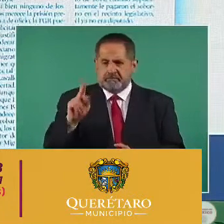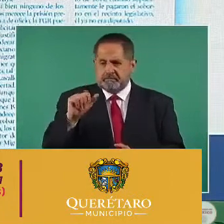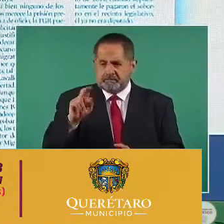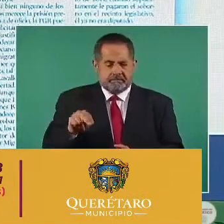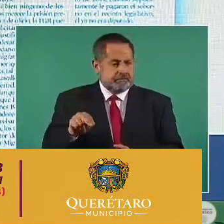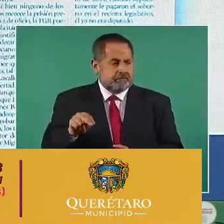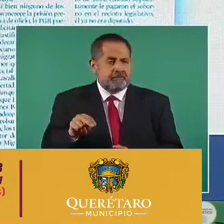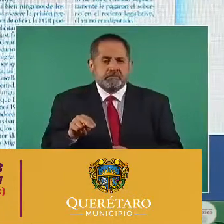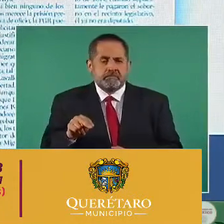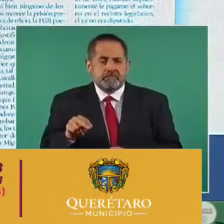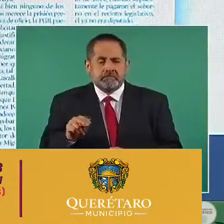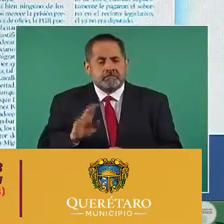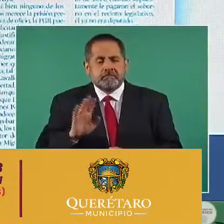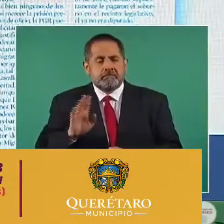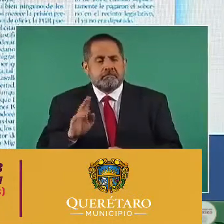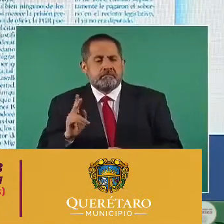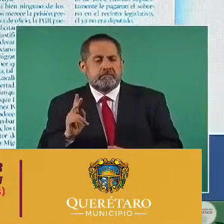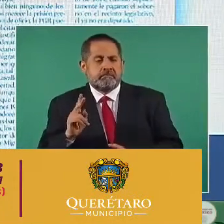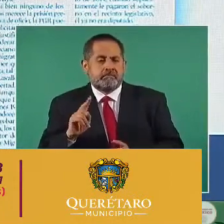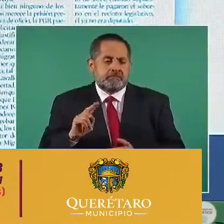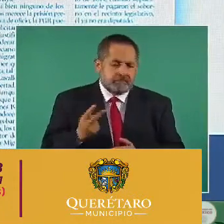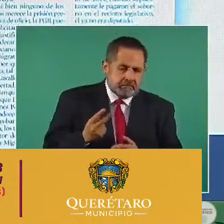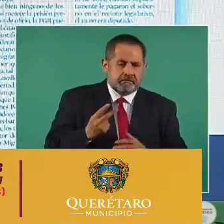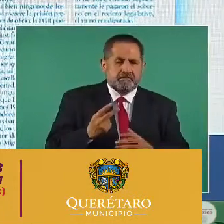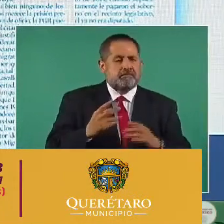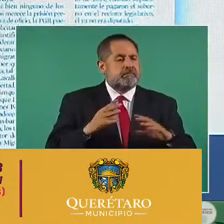Pues entendieron.